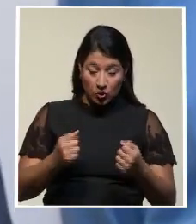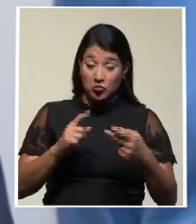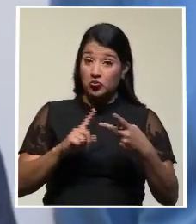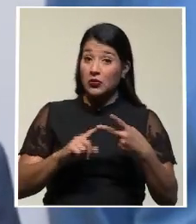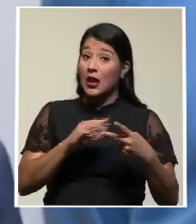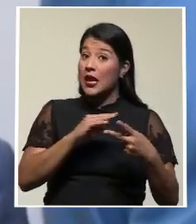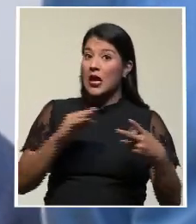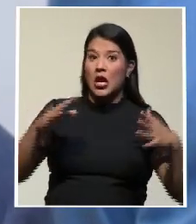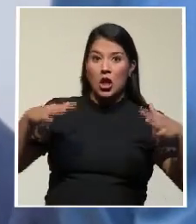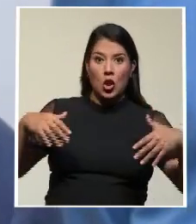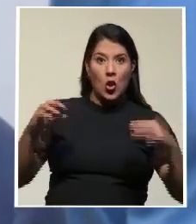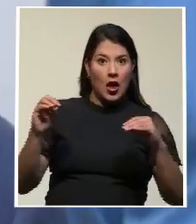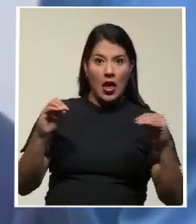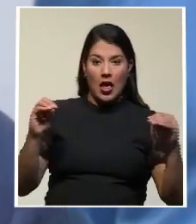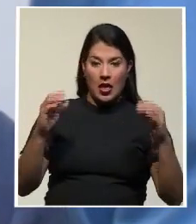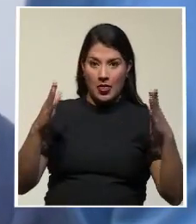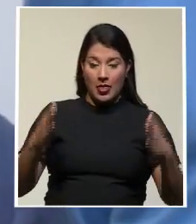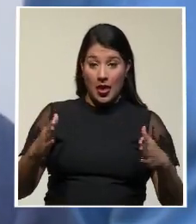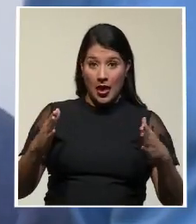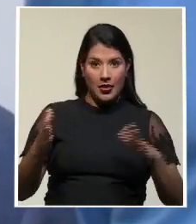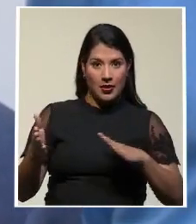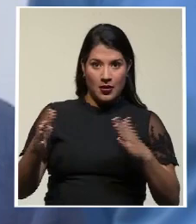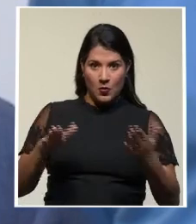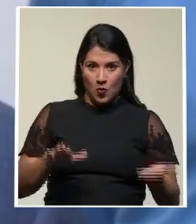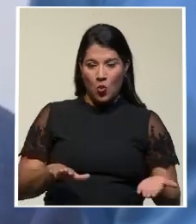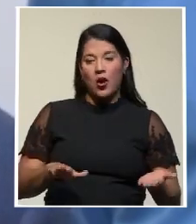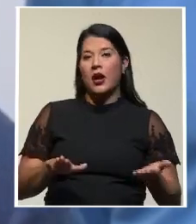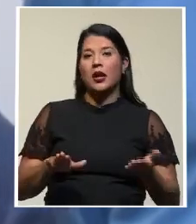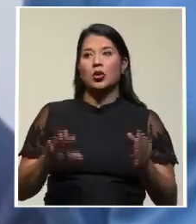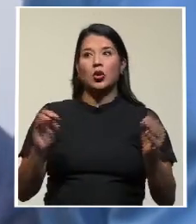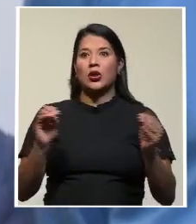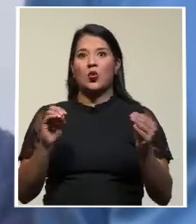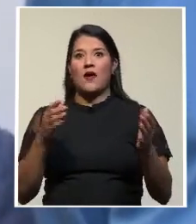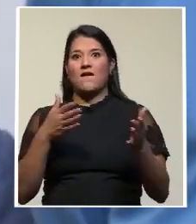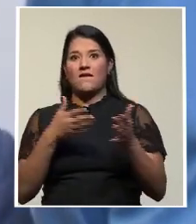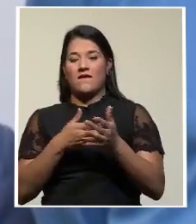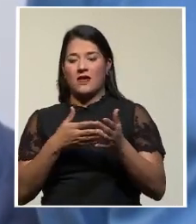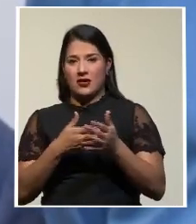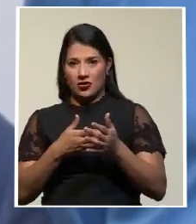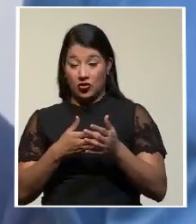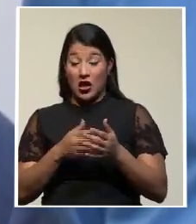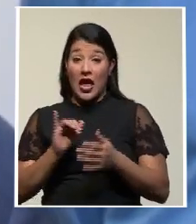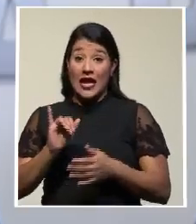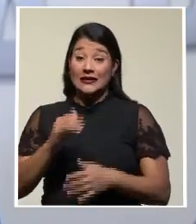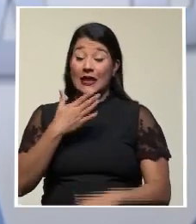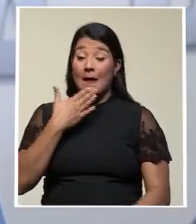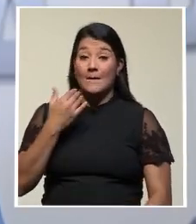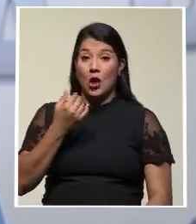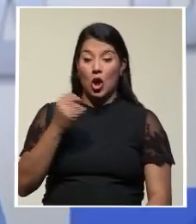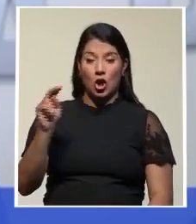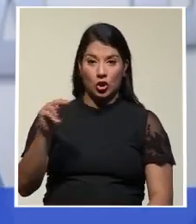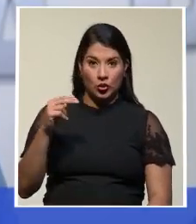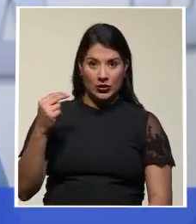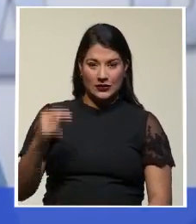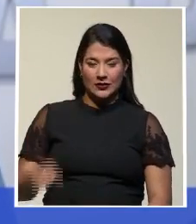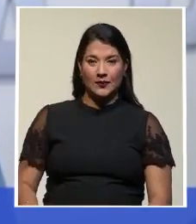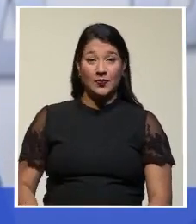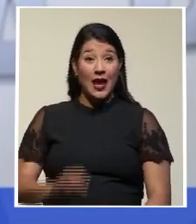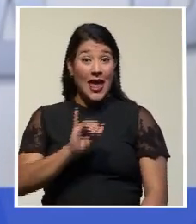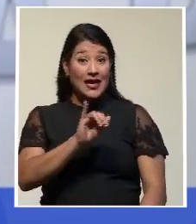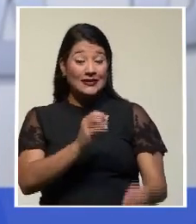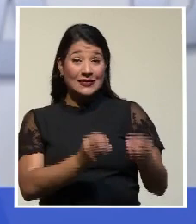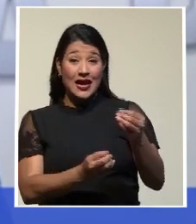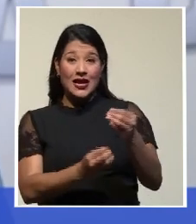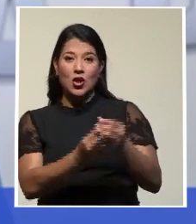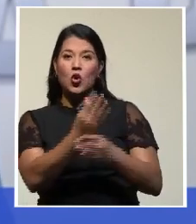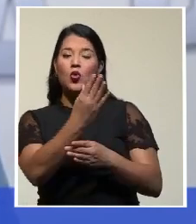lamentar ninguna pérdida humana ni daños personales. Creo que esa es la mejor noticia. Esta erupción no va